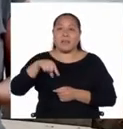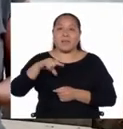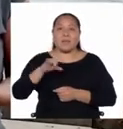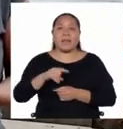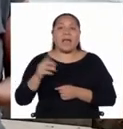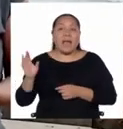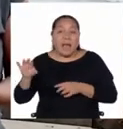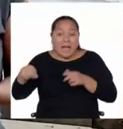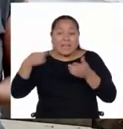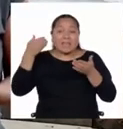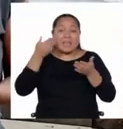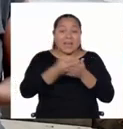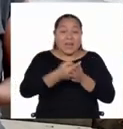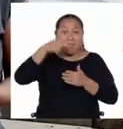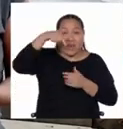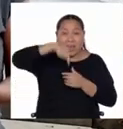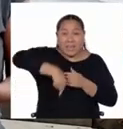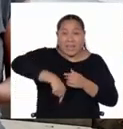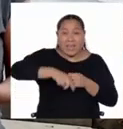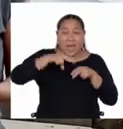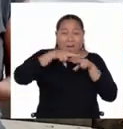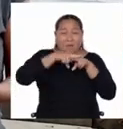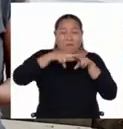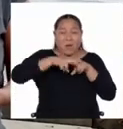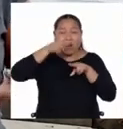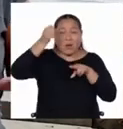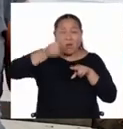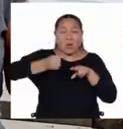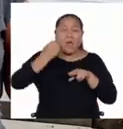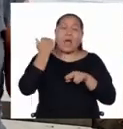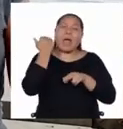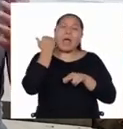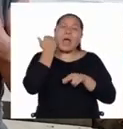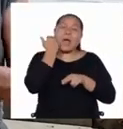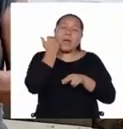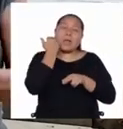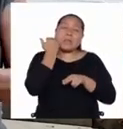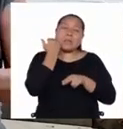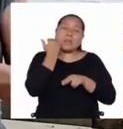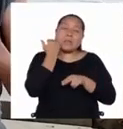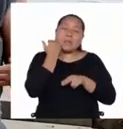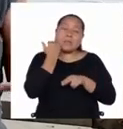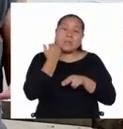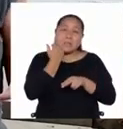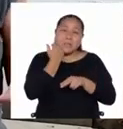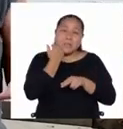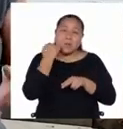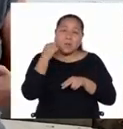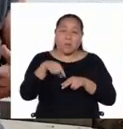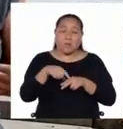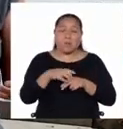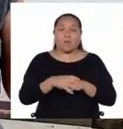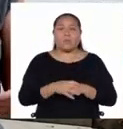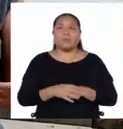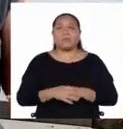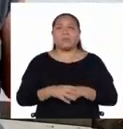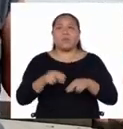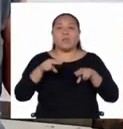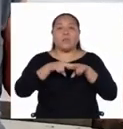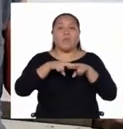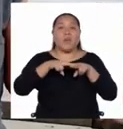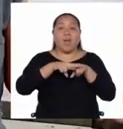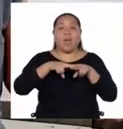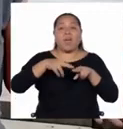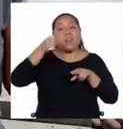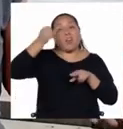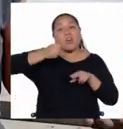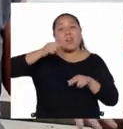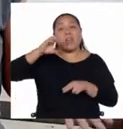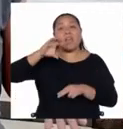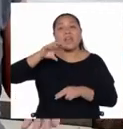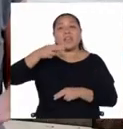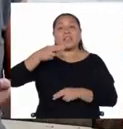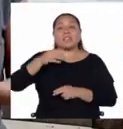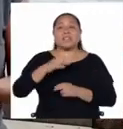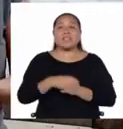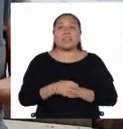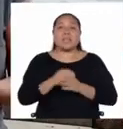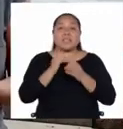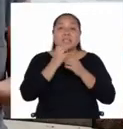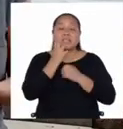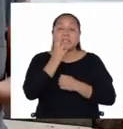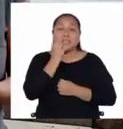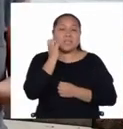antiguo del norte del Perú, el ferrocarril Eten-Chiclayo, también conocido como Ferrocarril de Chiclayo. Fue inaugurado